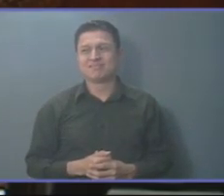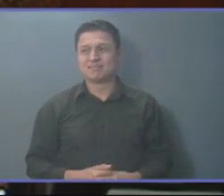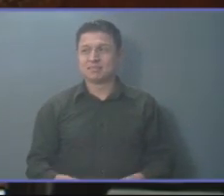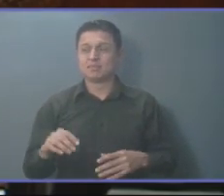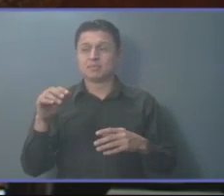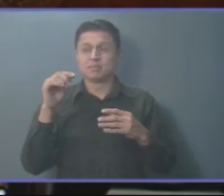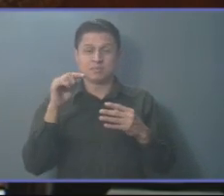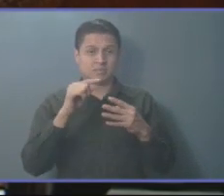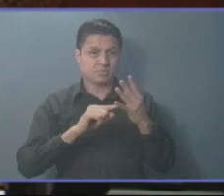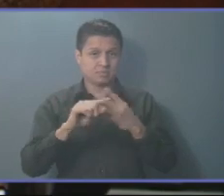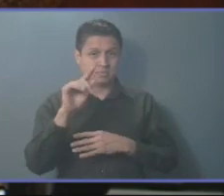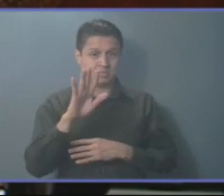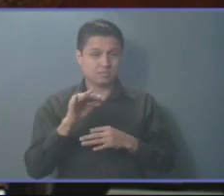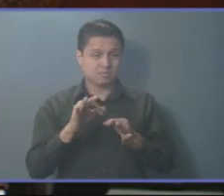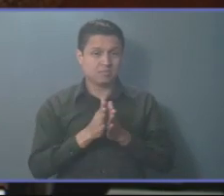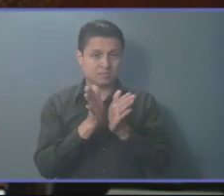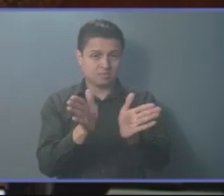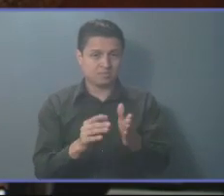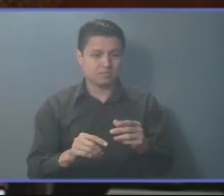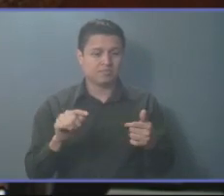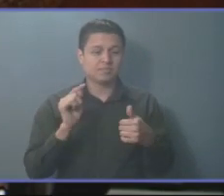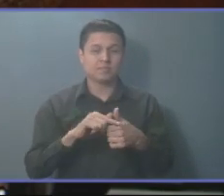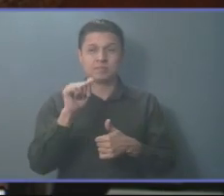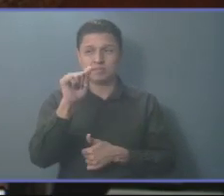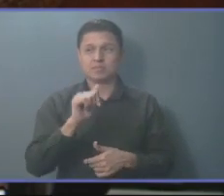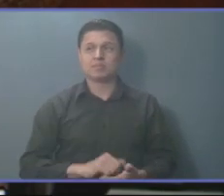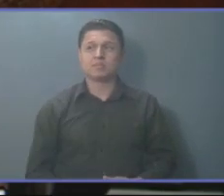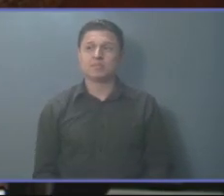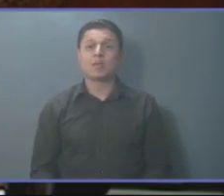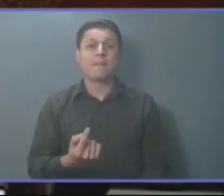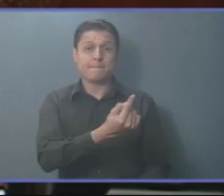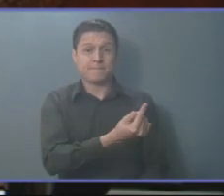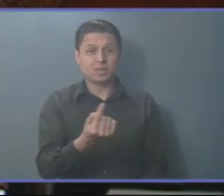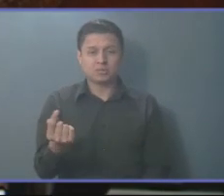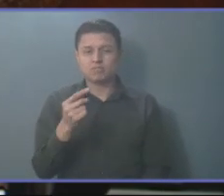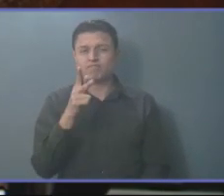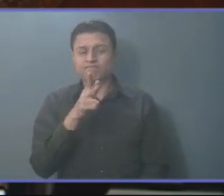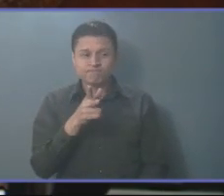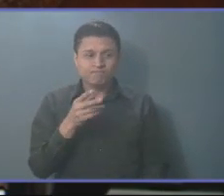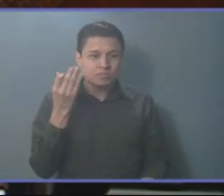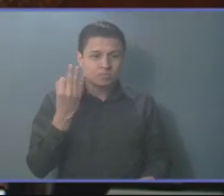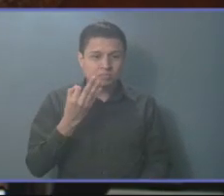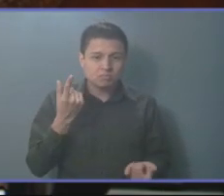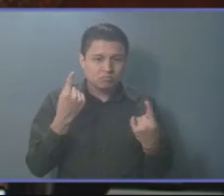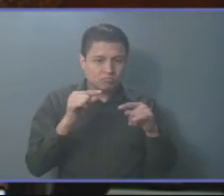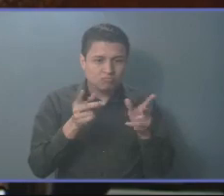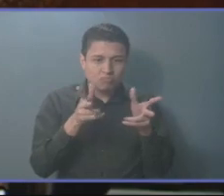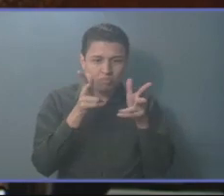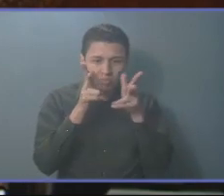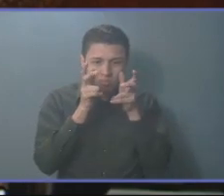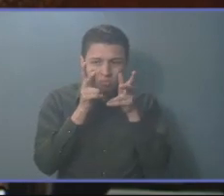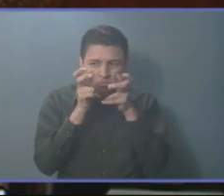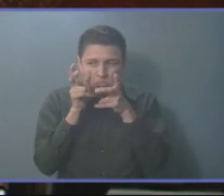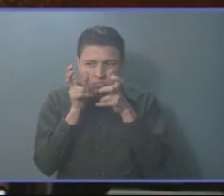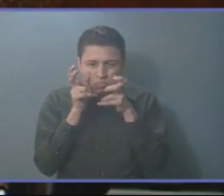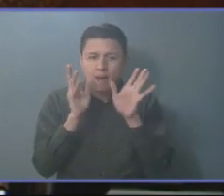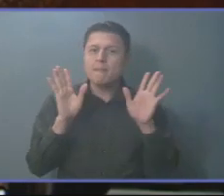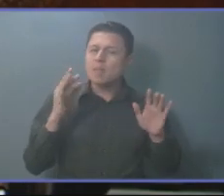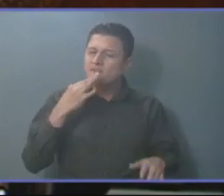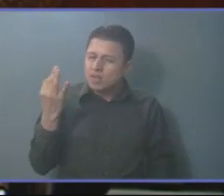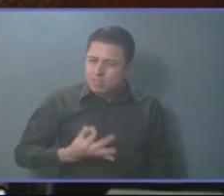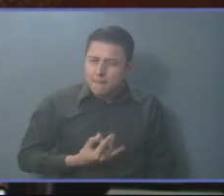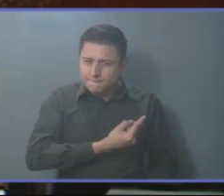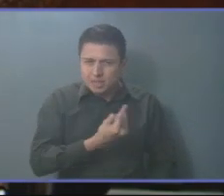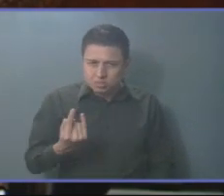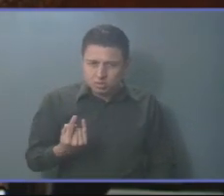Romanos 1, medidas generales. A. Distancia física, evaluar el riesgo de las interacciones entre trabajadores,